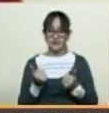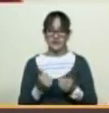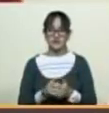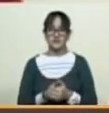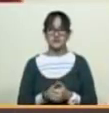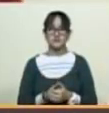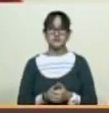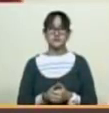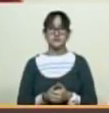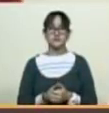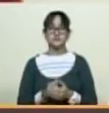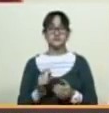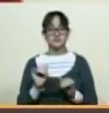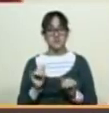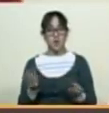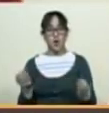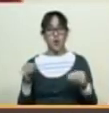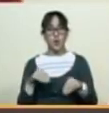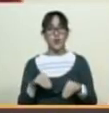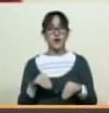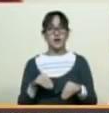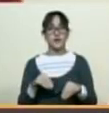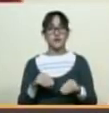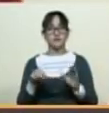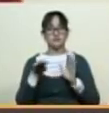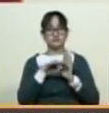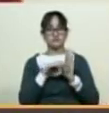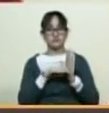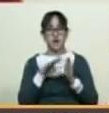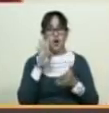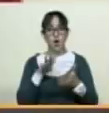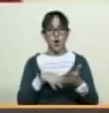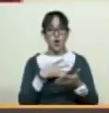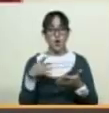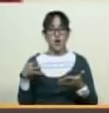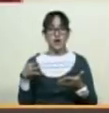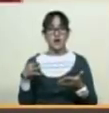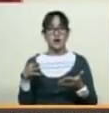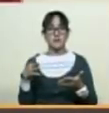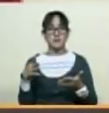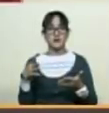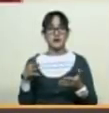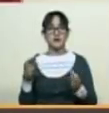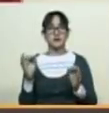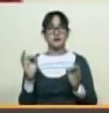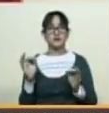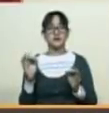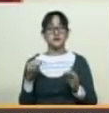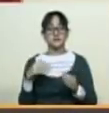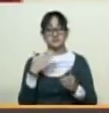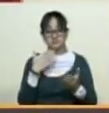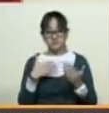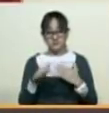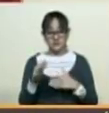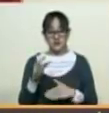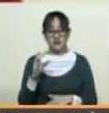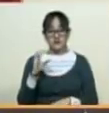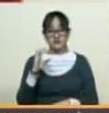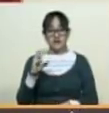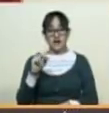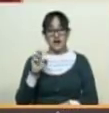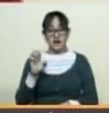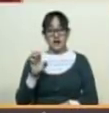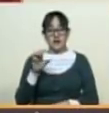solicitud incluida en estos acuerdos es que se establecerá el cronograma con lapsos prudenciales para los comicios, consejos